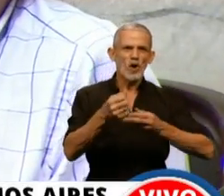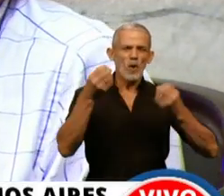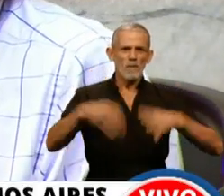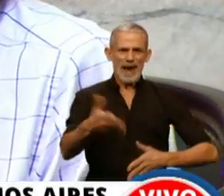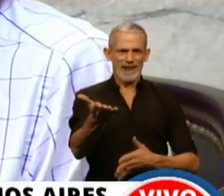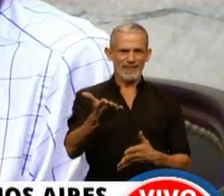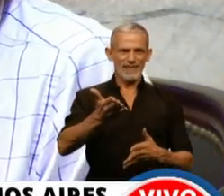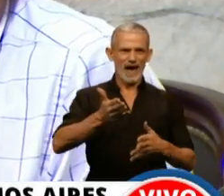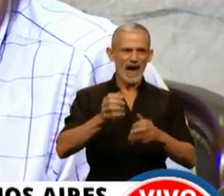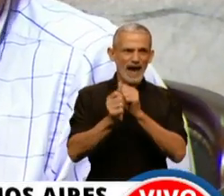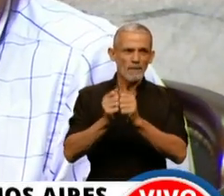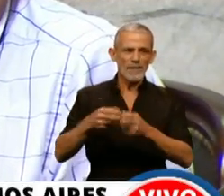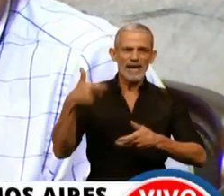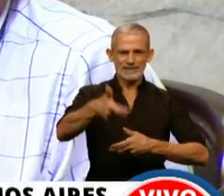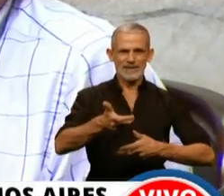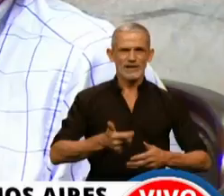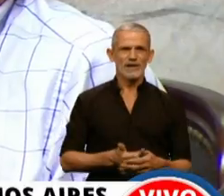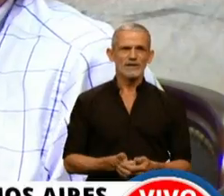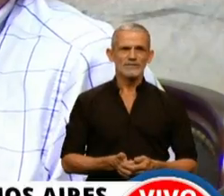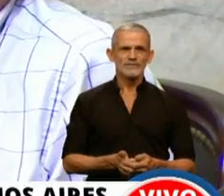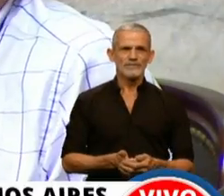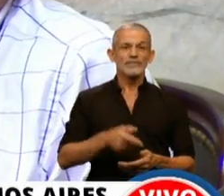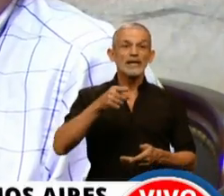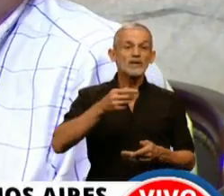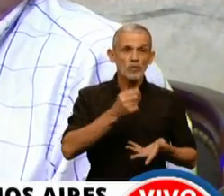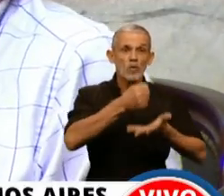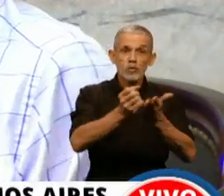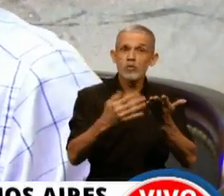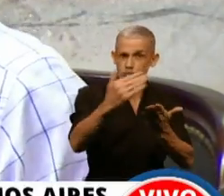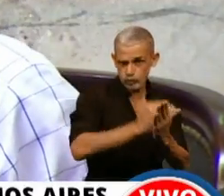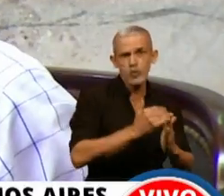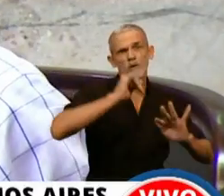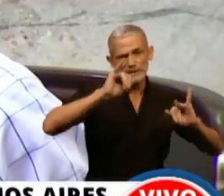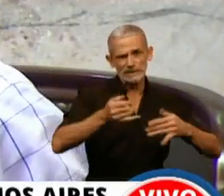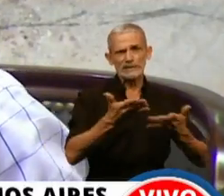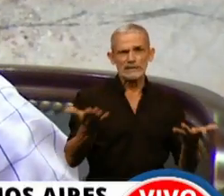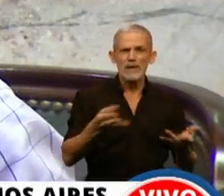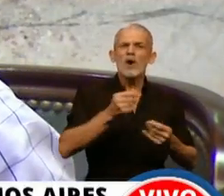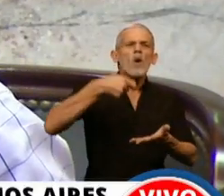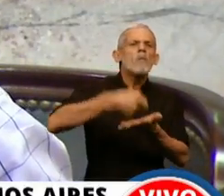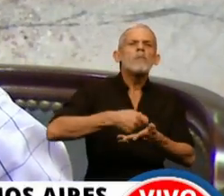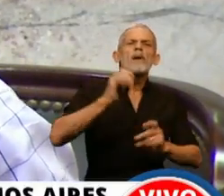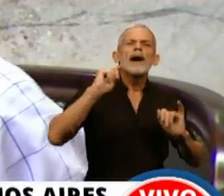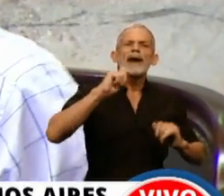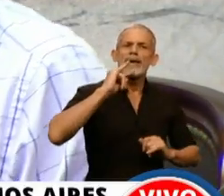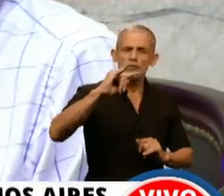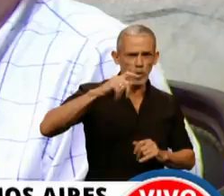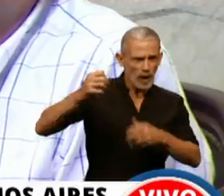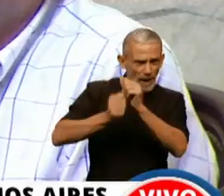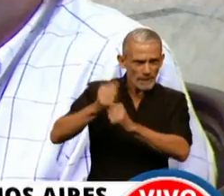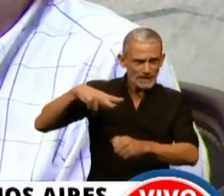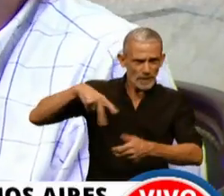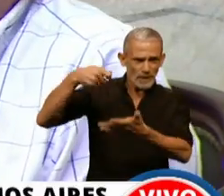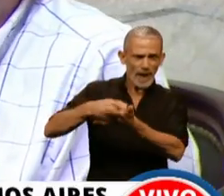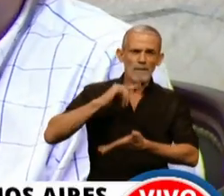los emprendedores entonces también que se subsidie pero que se la paguen a ese subsidio las privatizadas